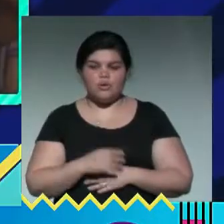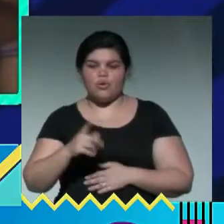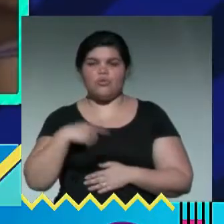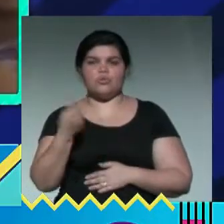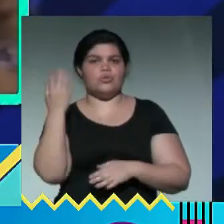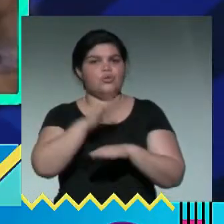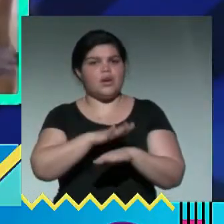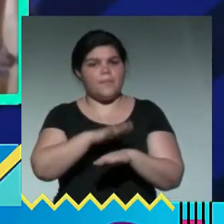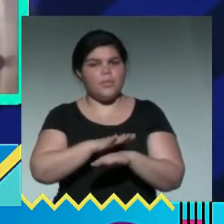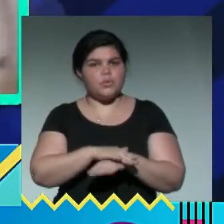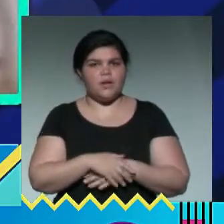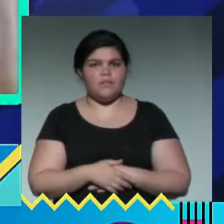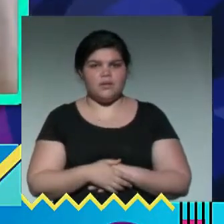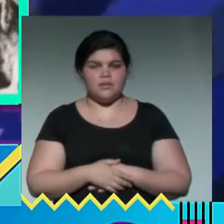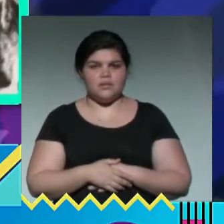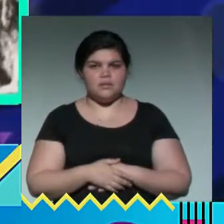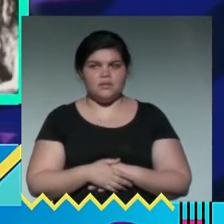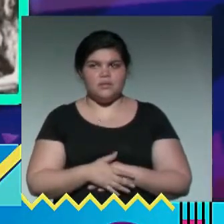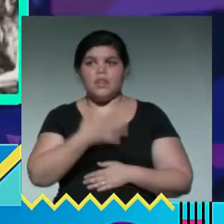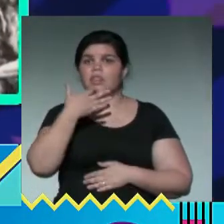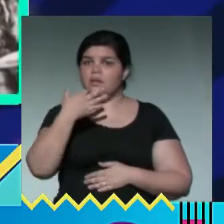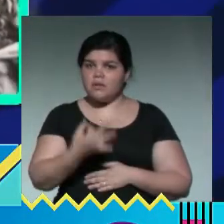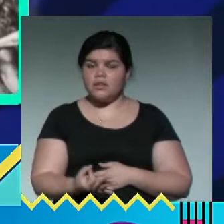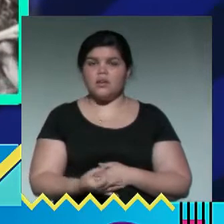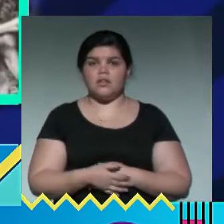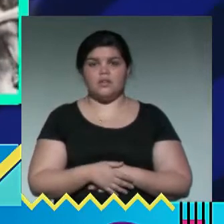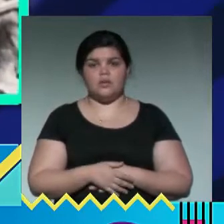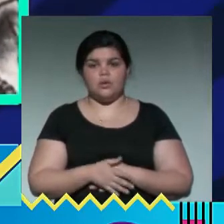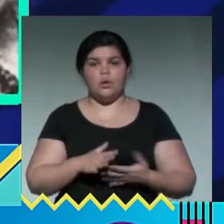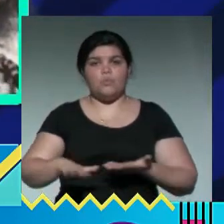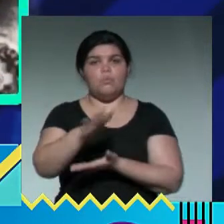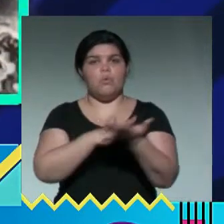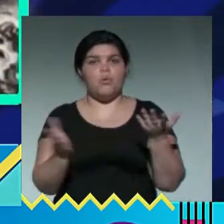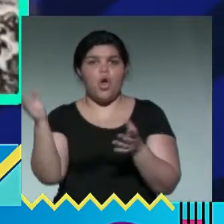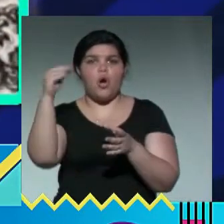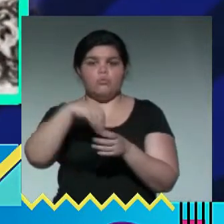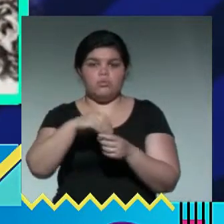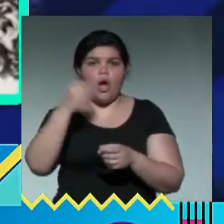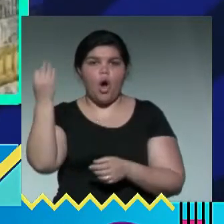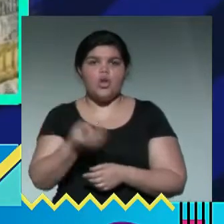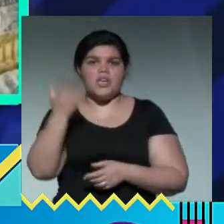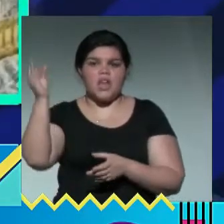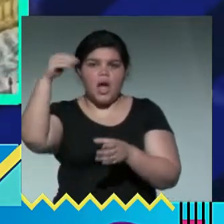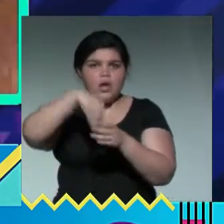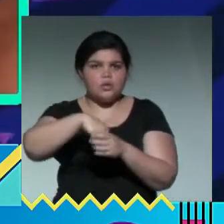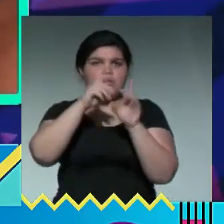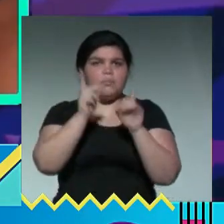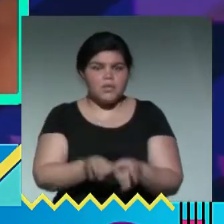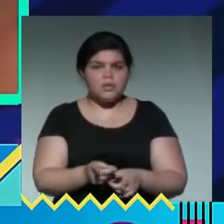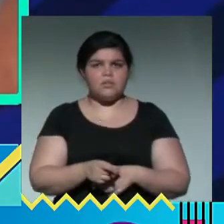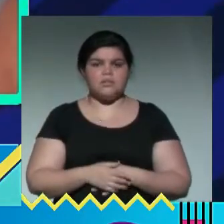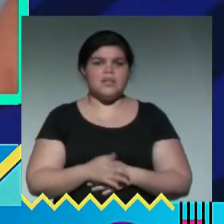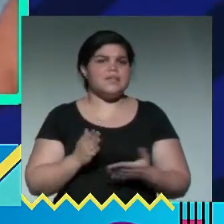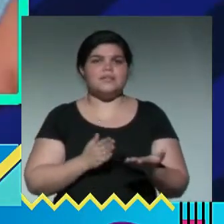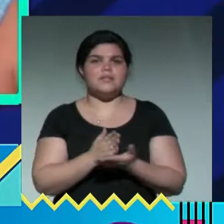la iniciativa a este tipo de a insertar a los pueblos originarios. Si no, es como que quedamos siempre en la buena intención, y